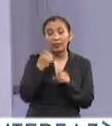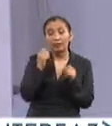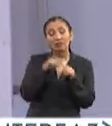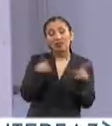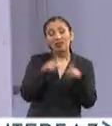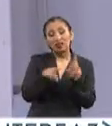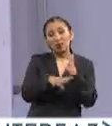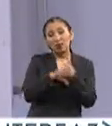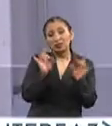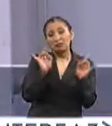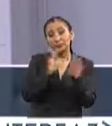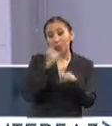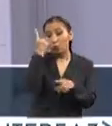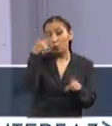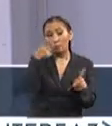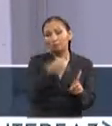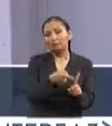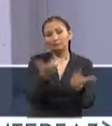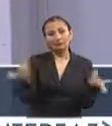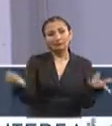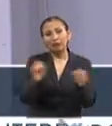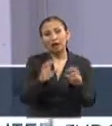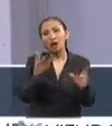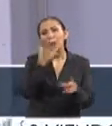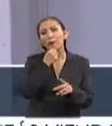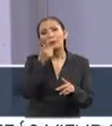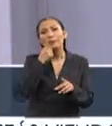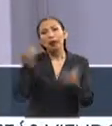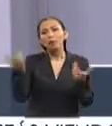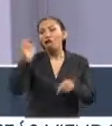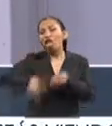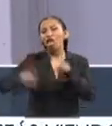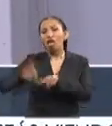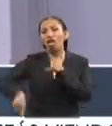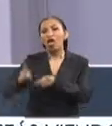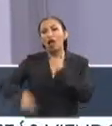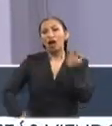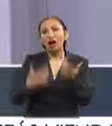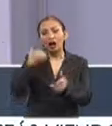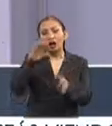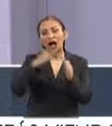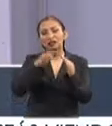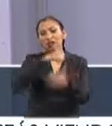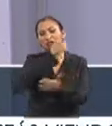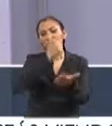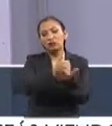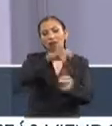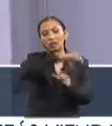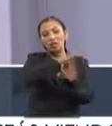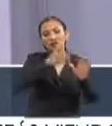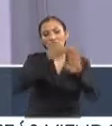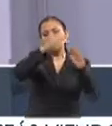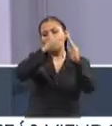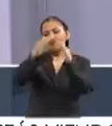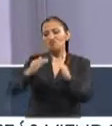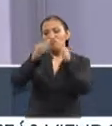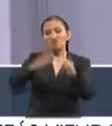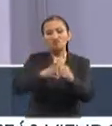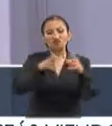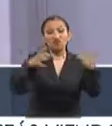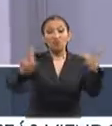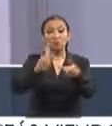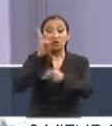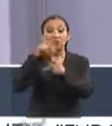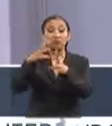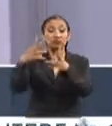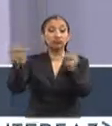factores. El principal es la huella del hombre, ¿no? Los procesos de urbanización a los que se ha sometido